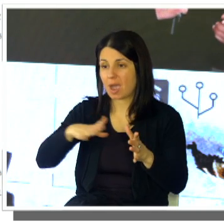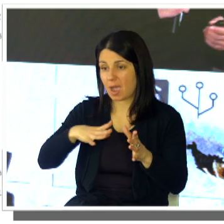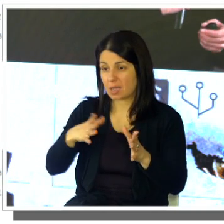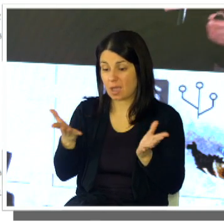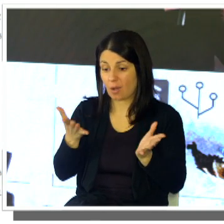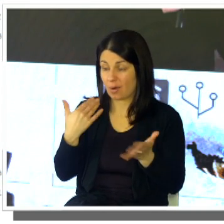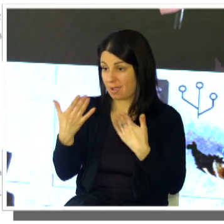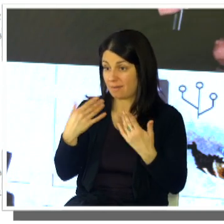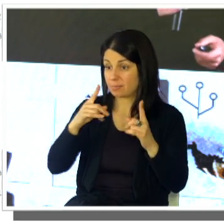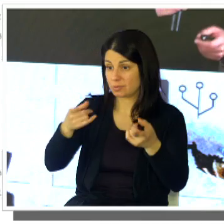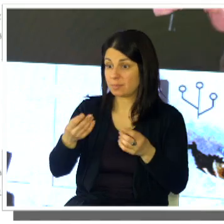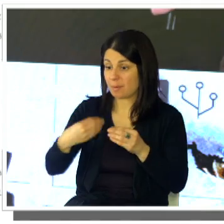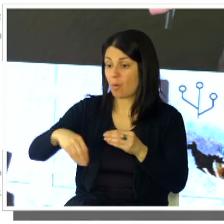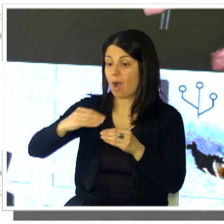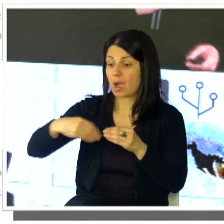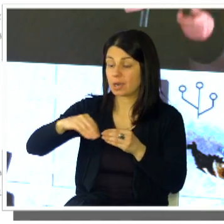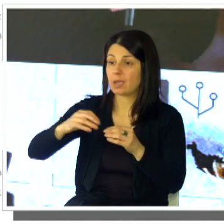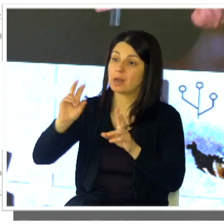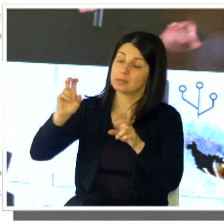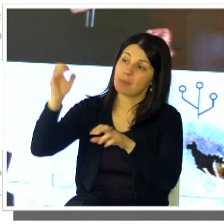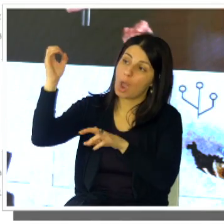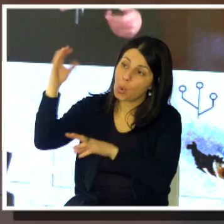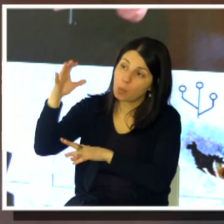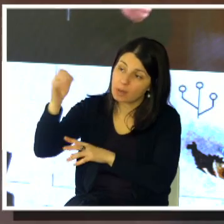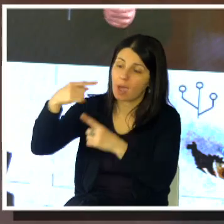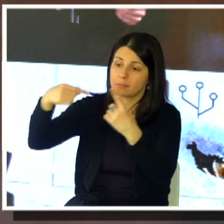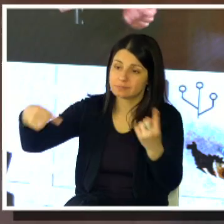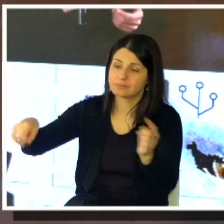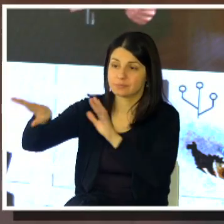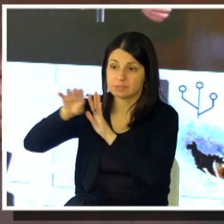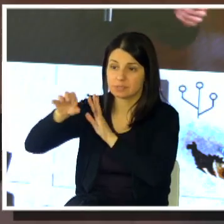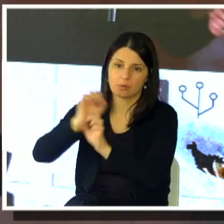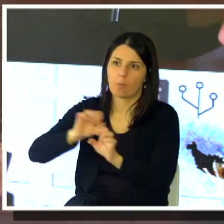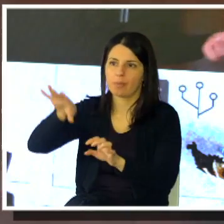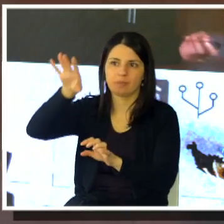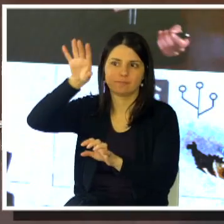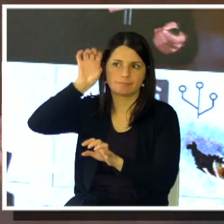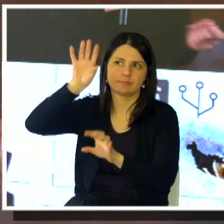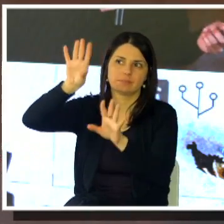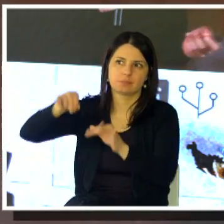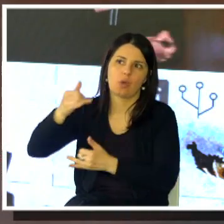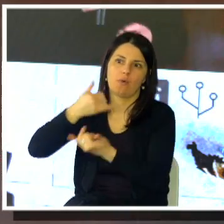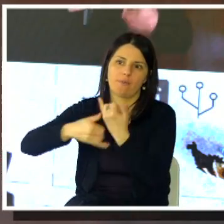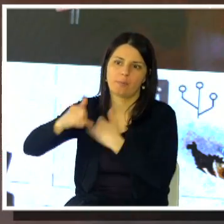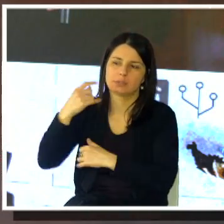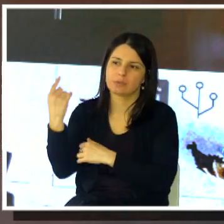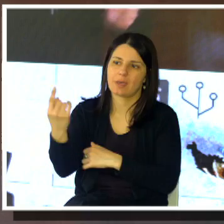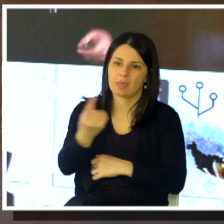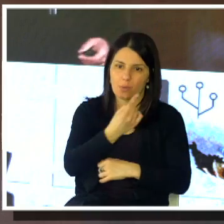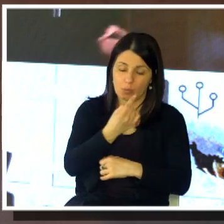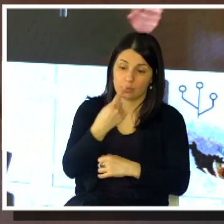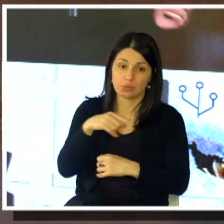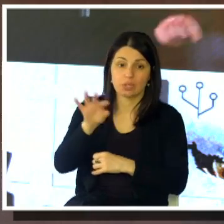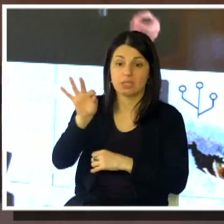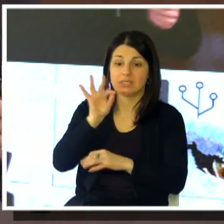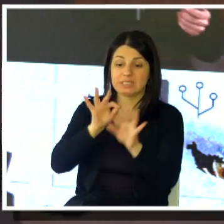a agregar los de luminaria, así se van a seguir agregando, no tienen por qué acordarse de todos los atributos de cada uno. Entonces, al